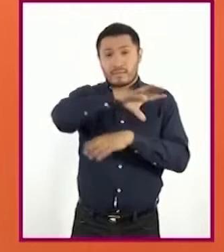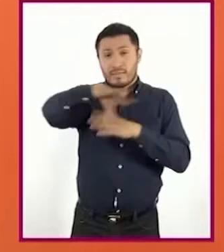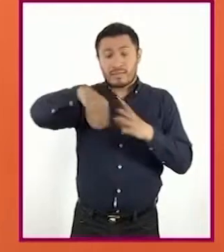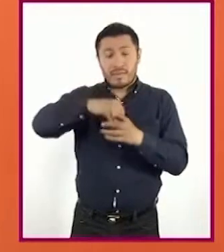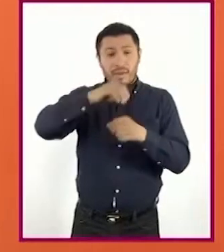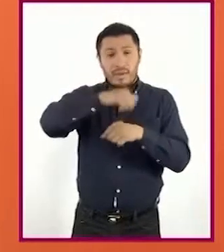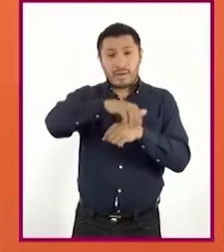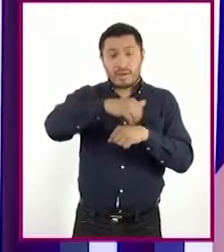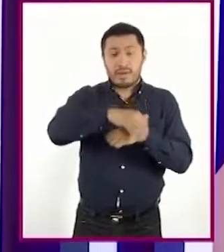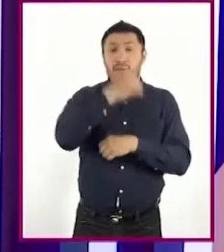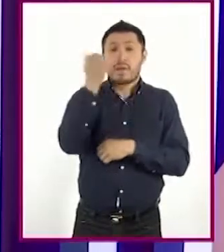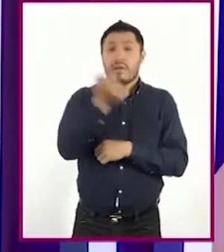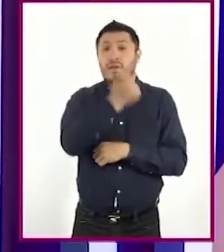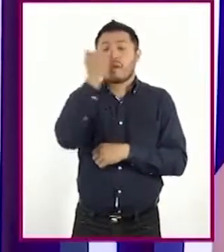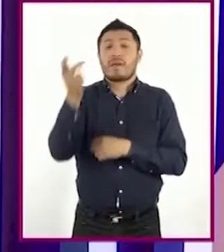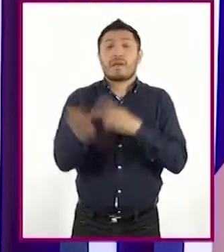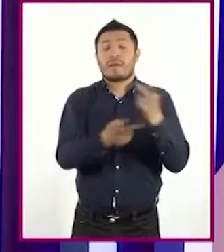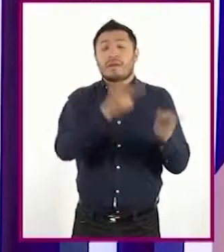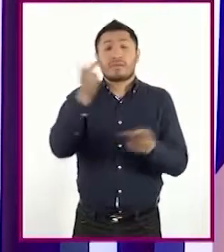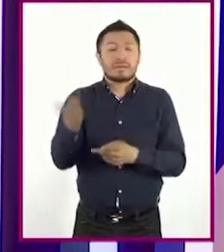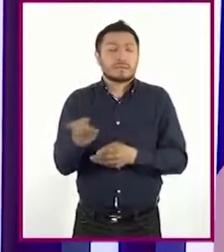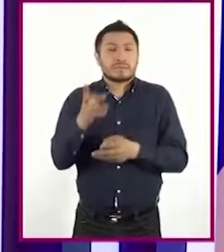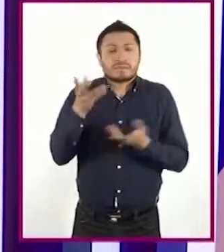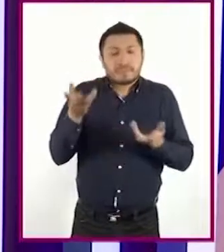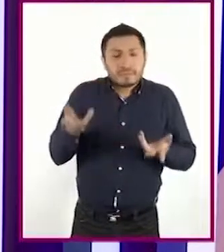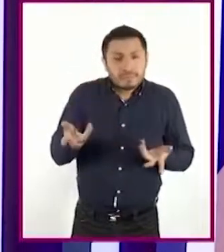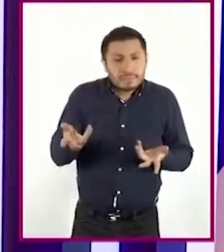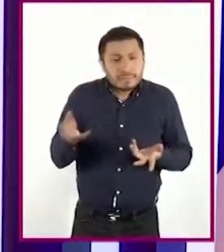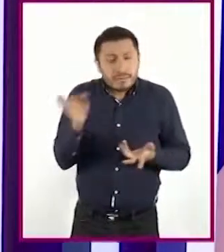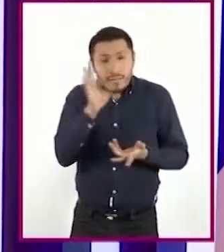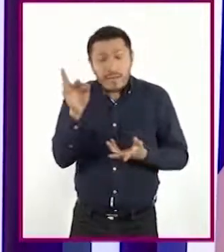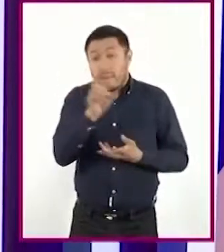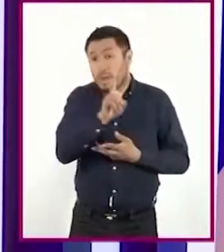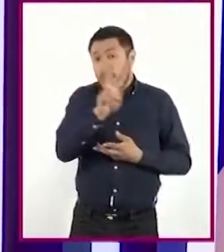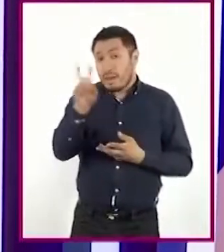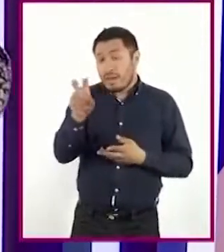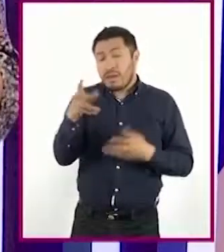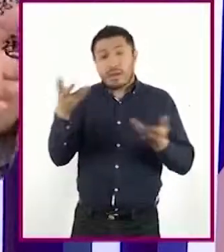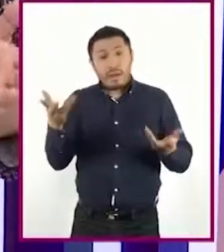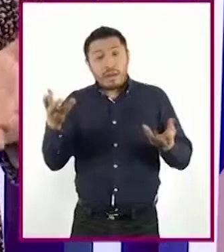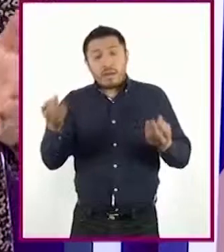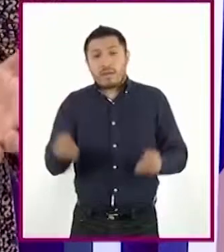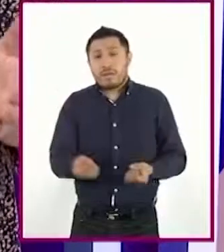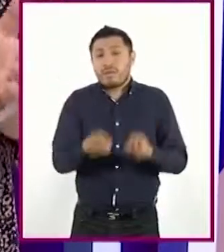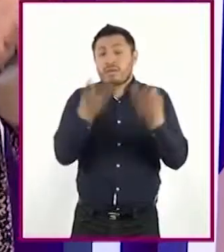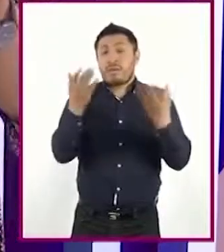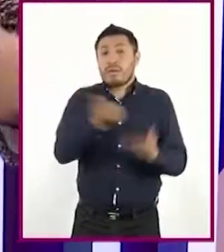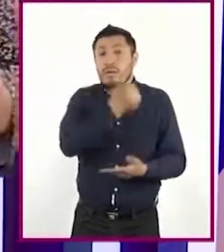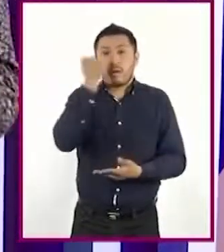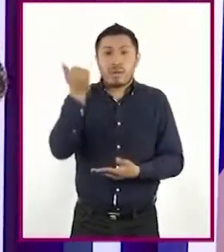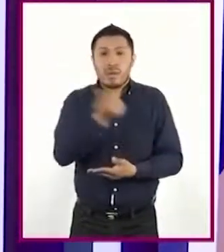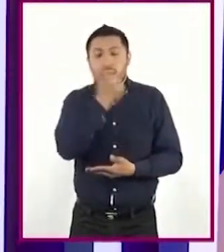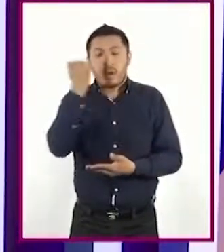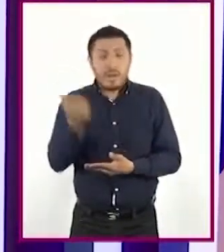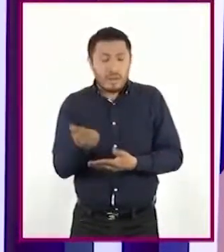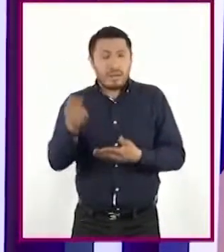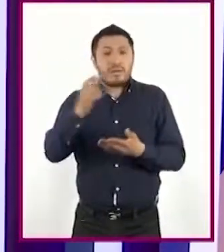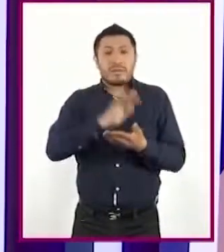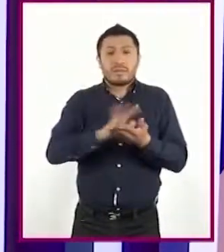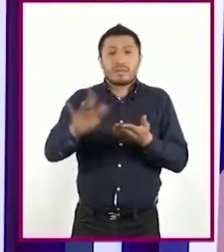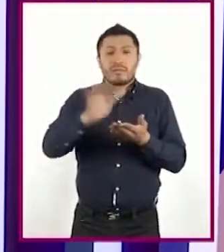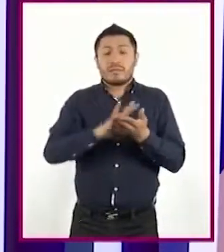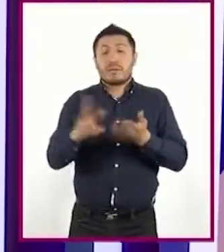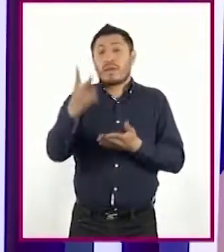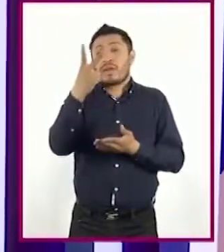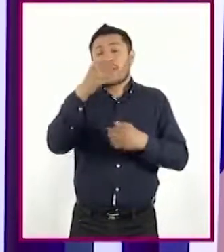de alumnos encuestados hubiera sido 200, ¿cuántos alumnos se tendrían que leyeron